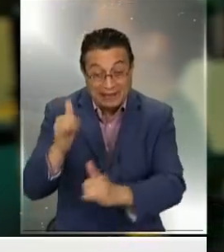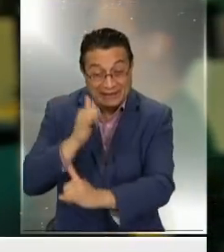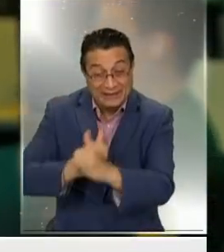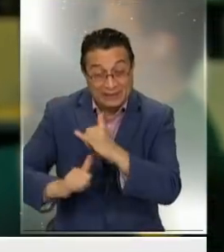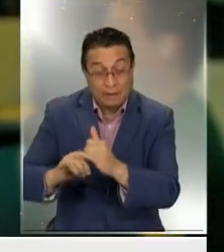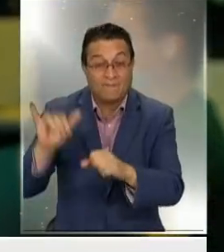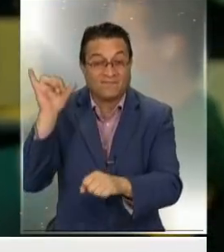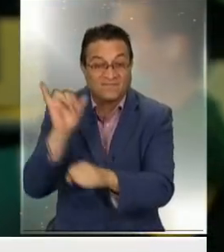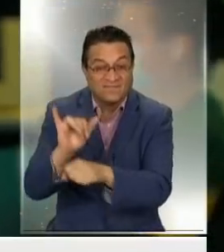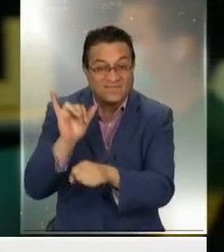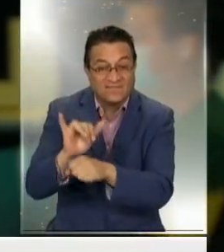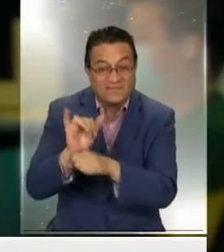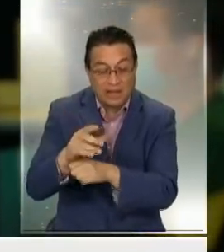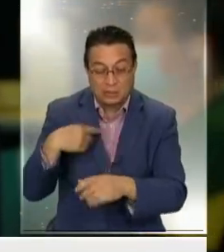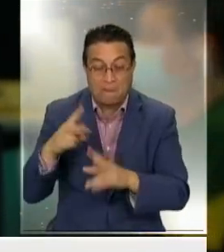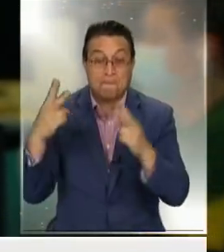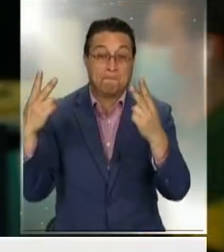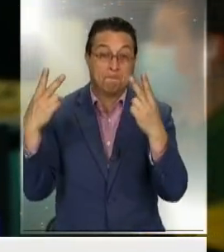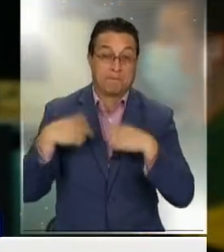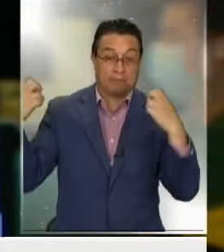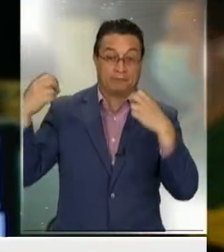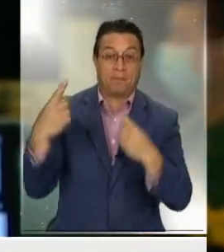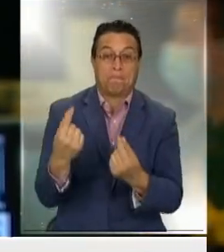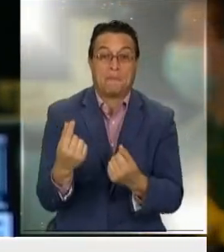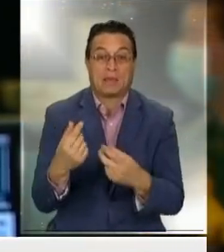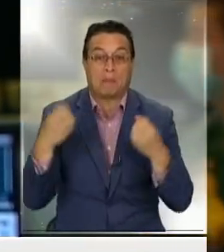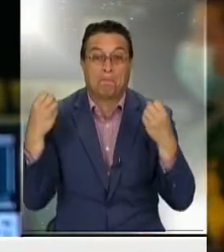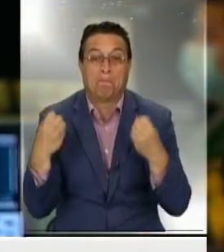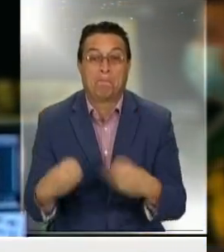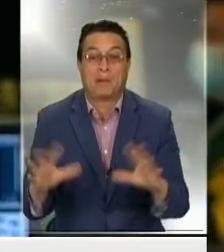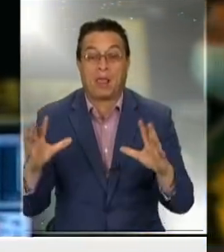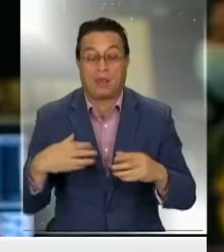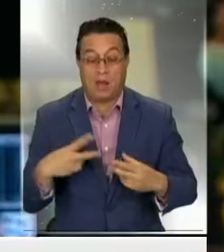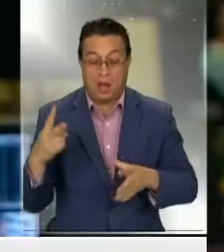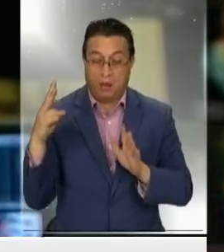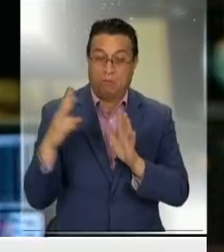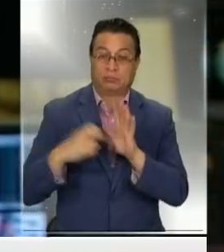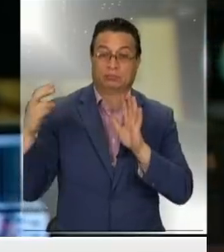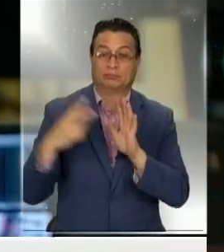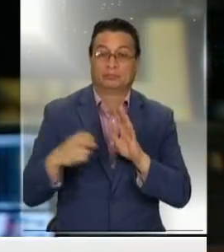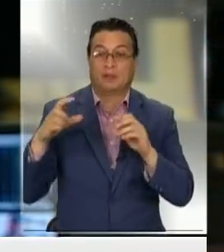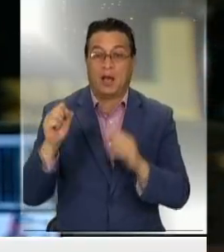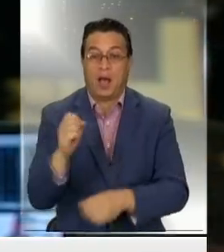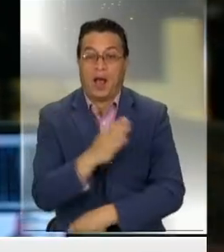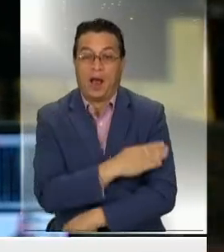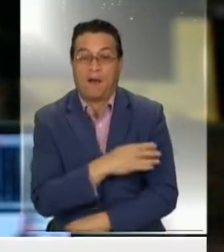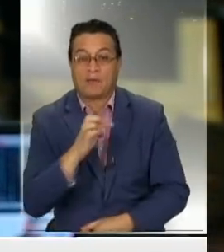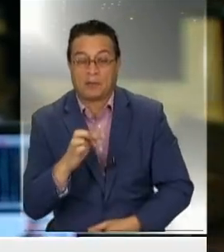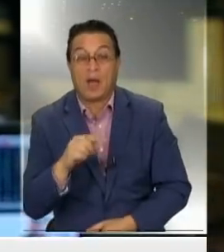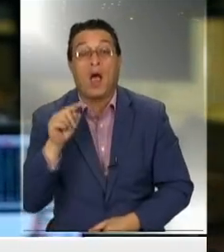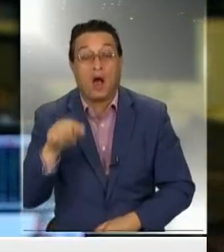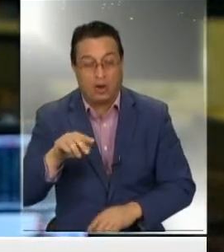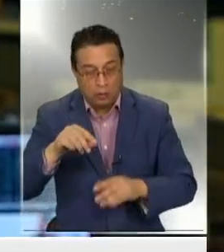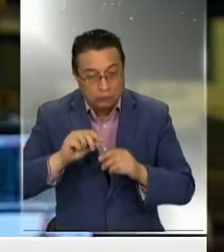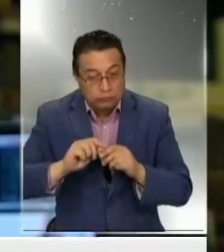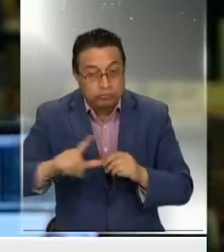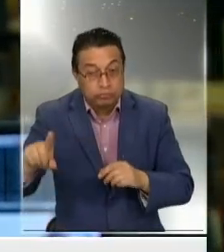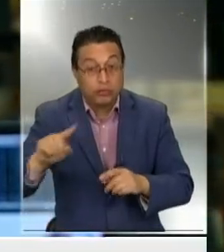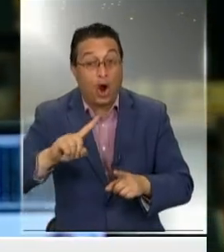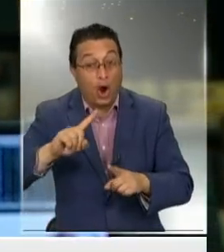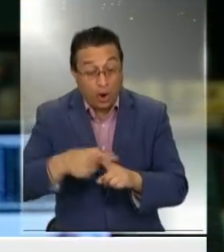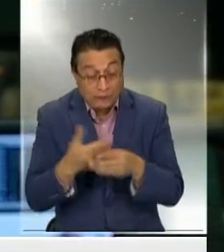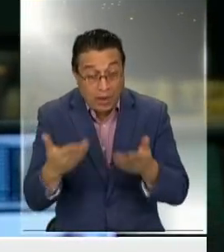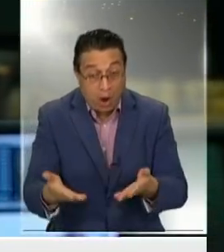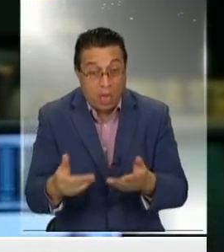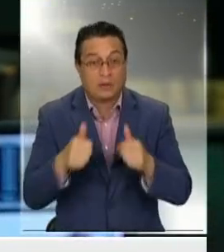estaban preparados, listos para quedarse con el dinero de quienes retiraran los fondos desde las AFPs. Ante el inminente inicio de un nuevo proceso,